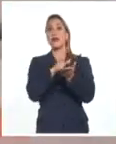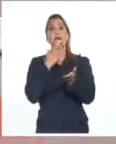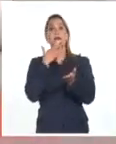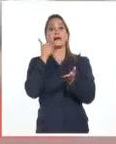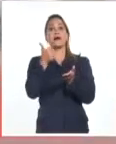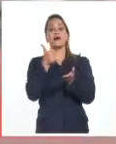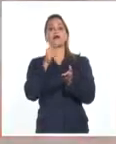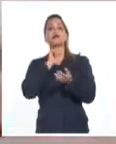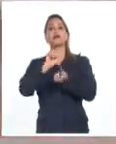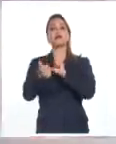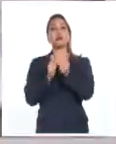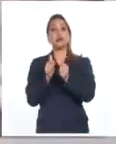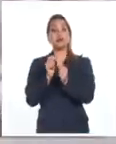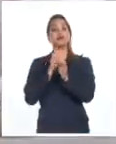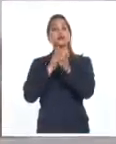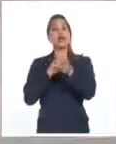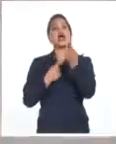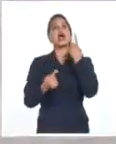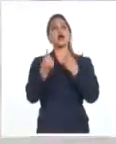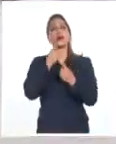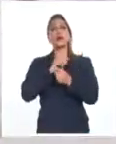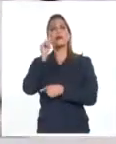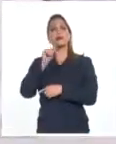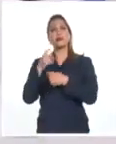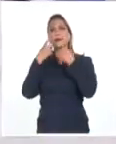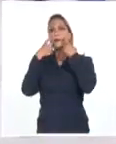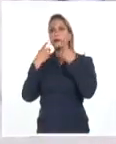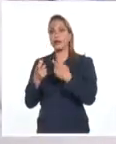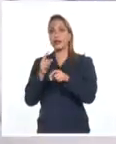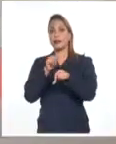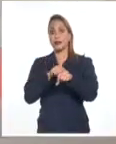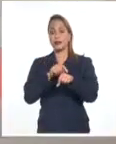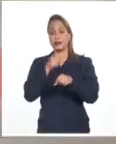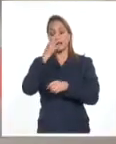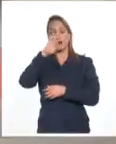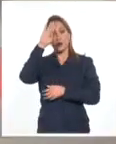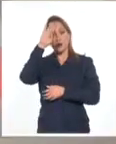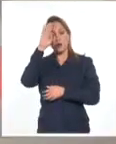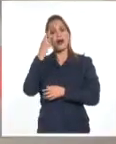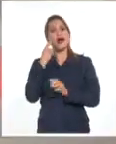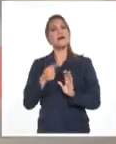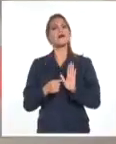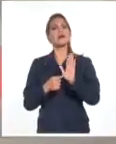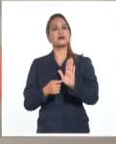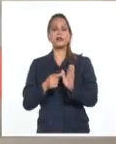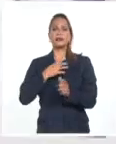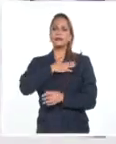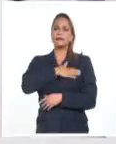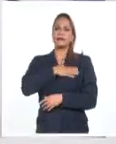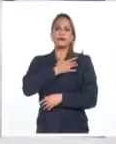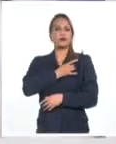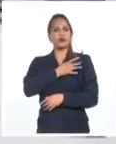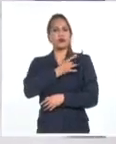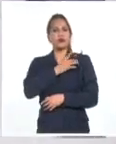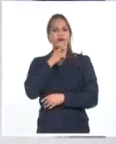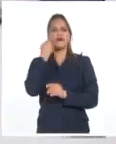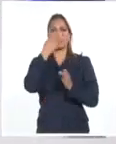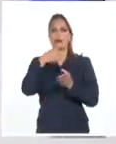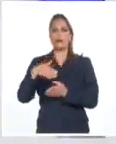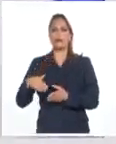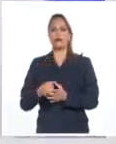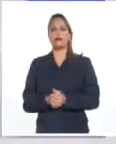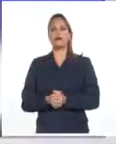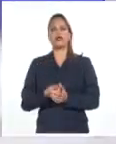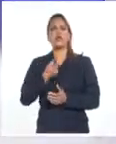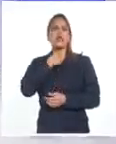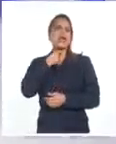disciplina. Muchas personalidades e instituciones de nuestro país han mostrado su pesar por esta lamentable pérdida. Ejemplo